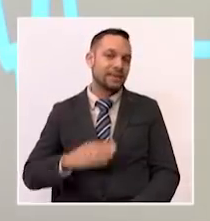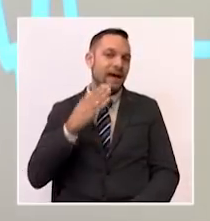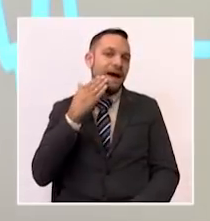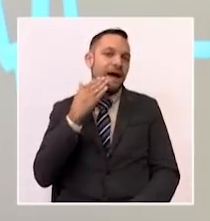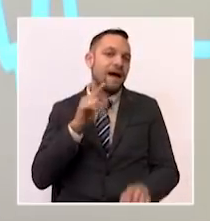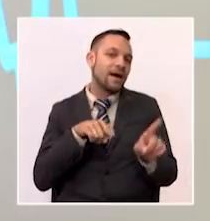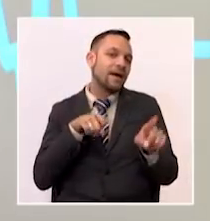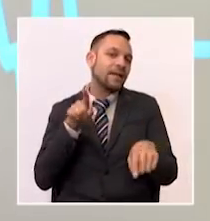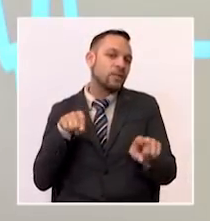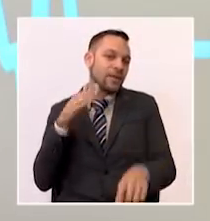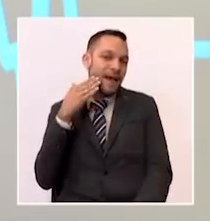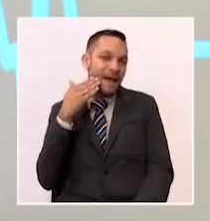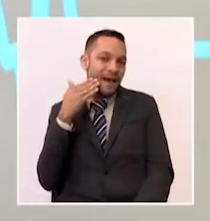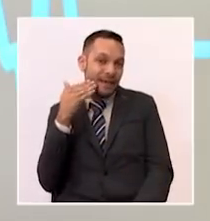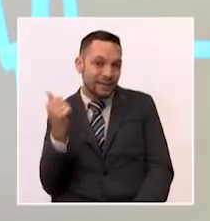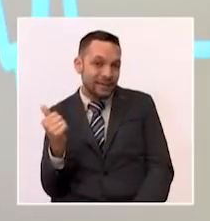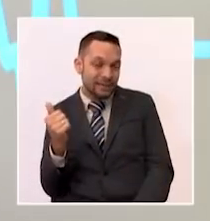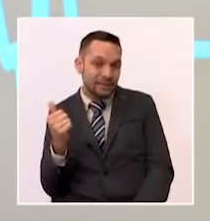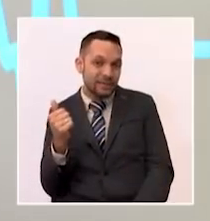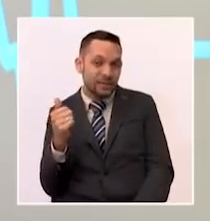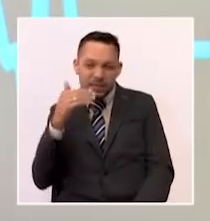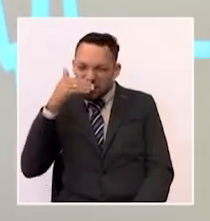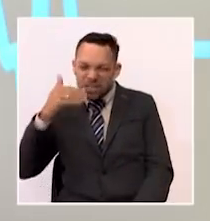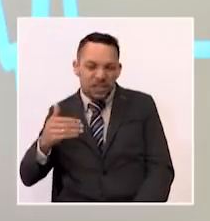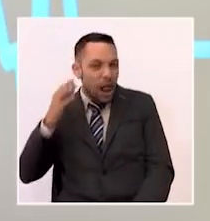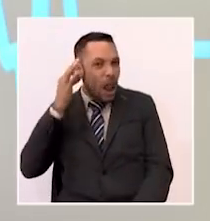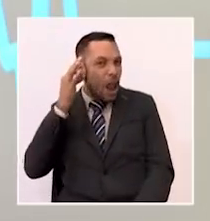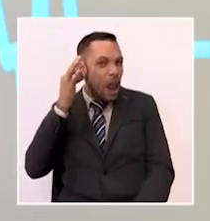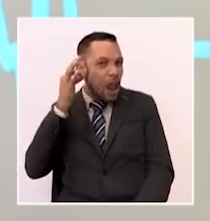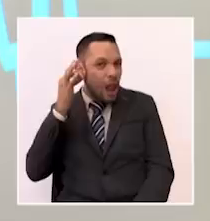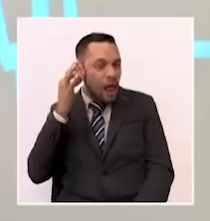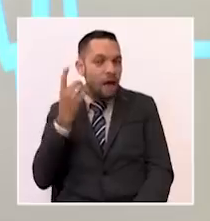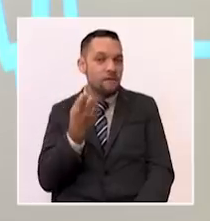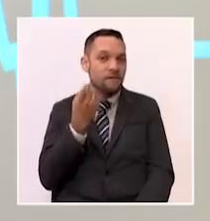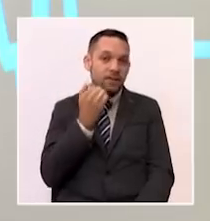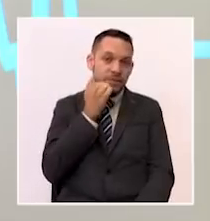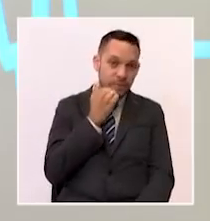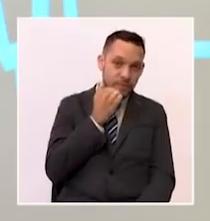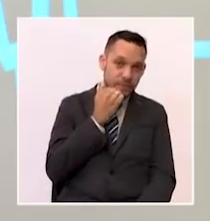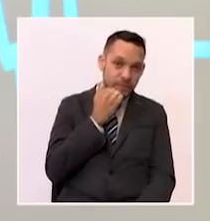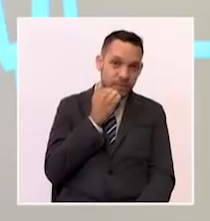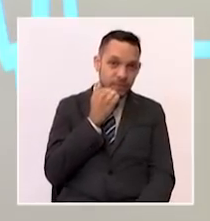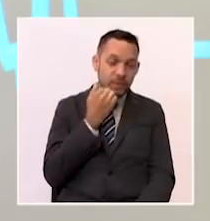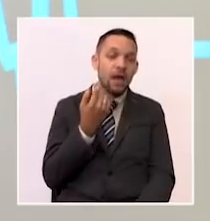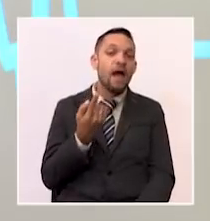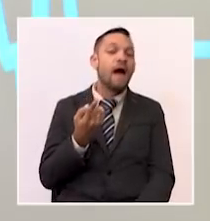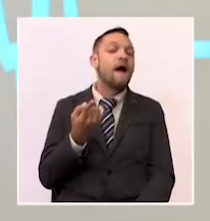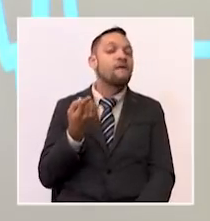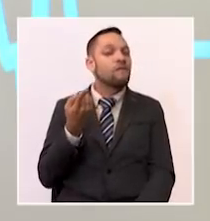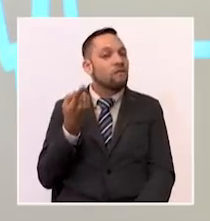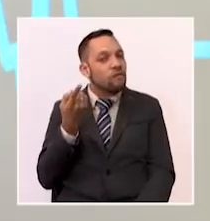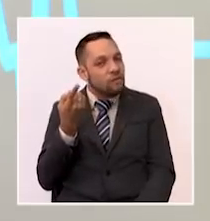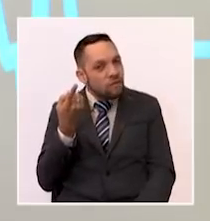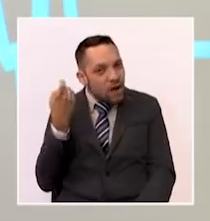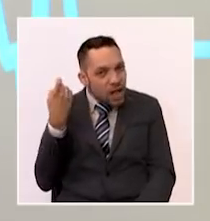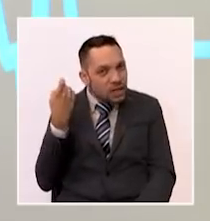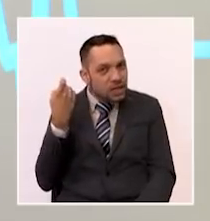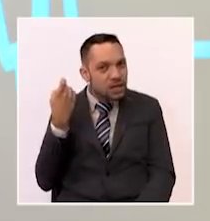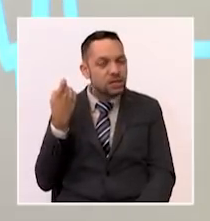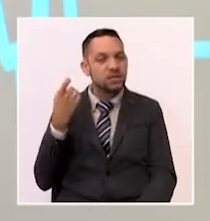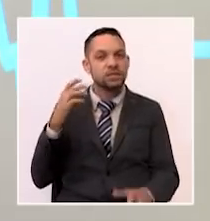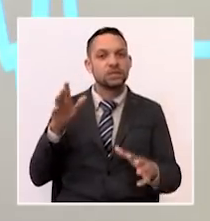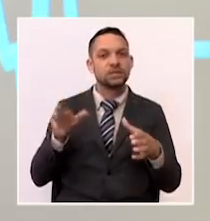han tenido sus menstruaciones tienen ausencia de estrógeno, no ausencia, una menor dosis de las